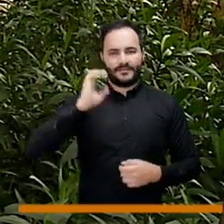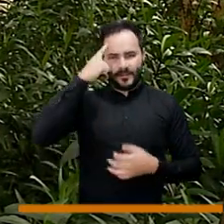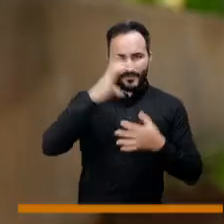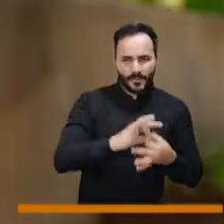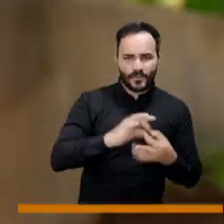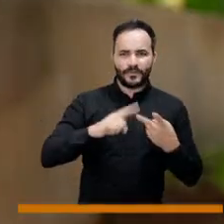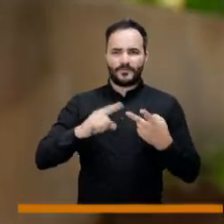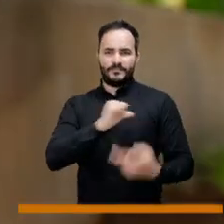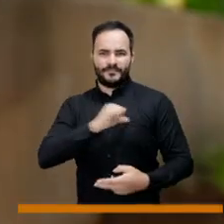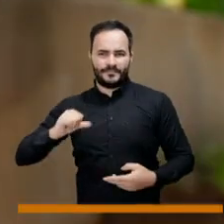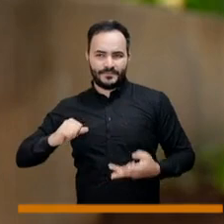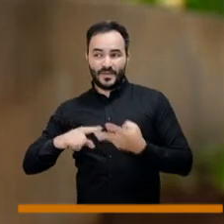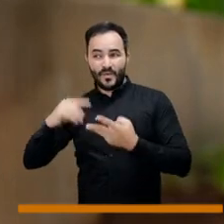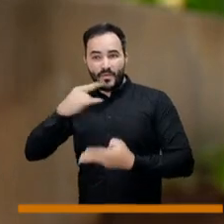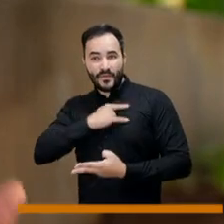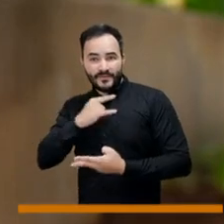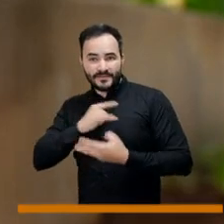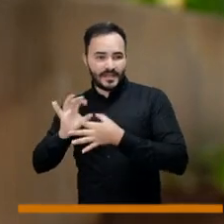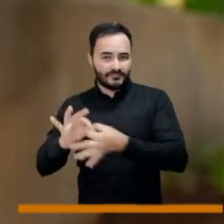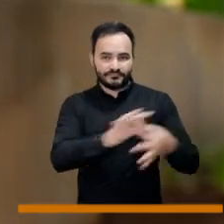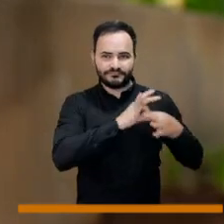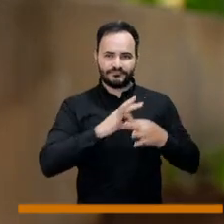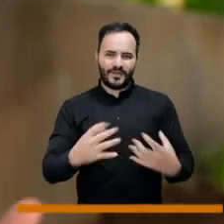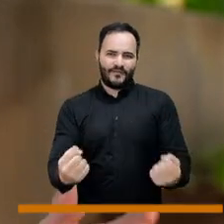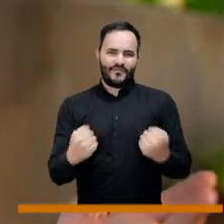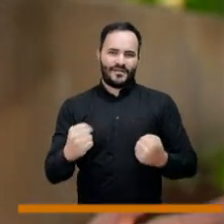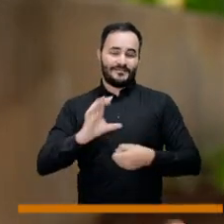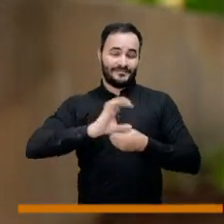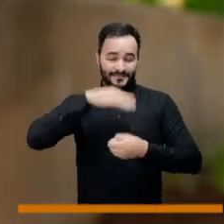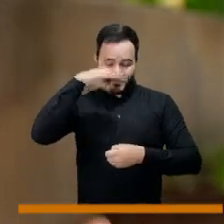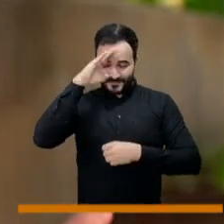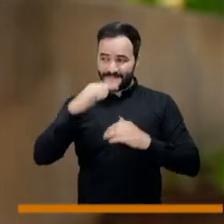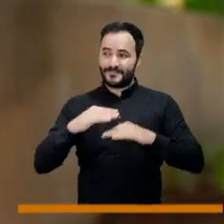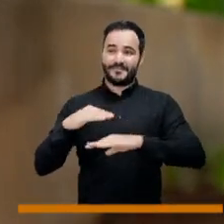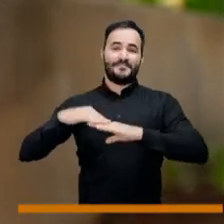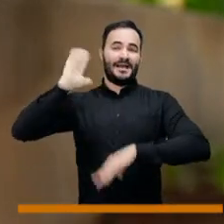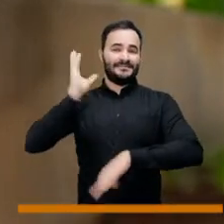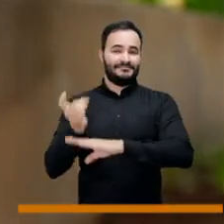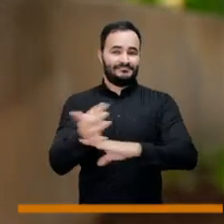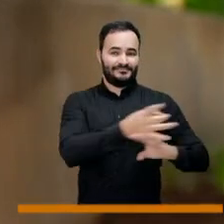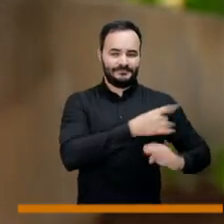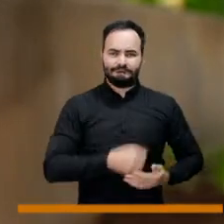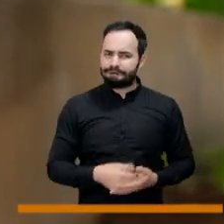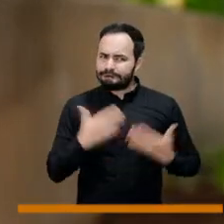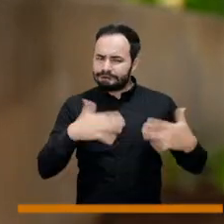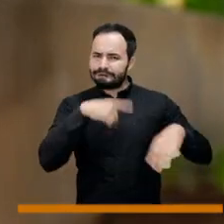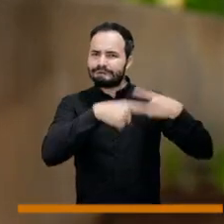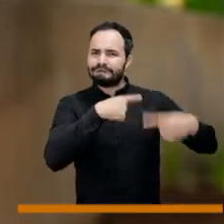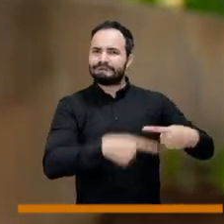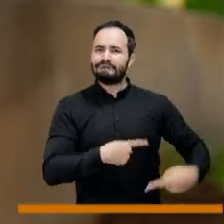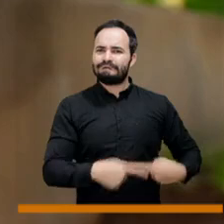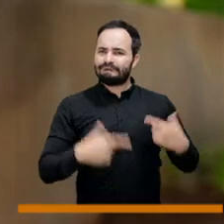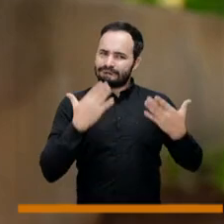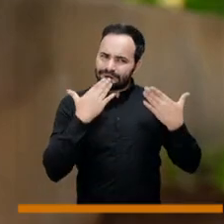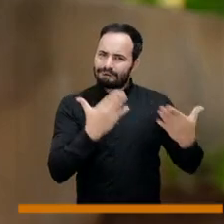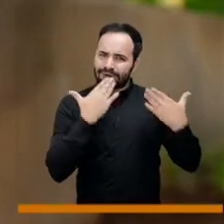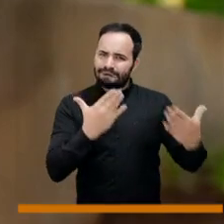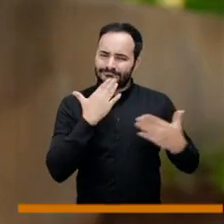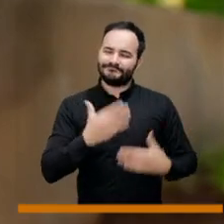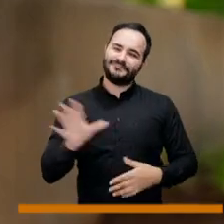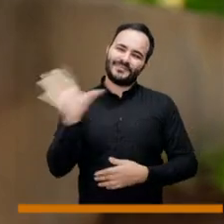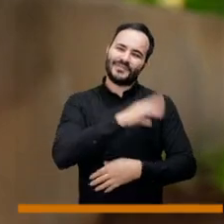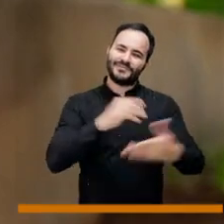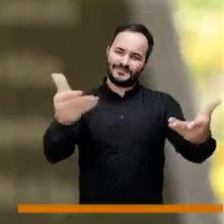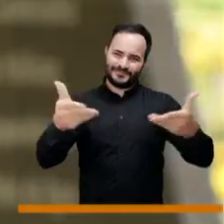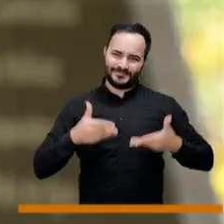universidad. Es la opinión de los televidentes en las redes sociales, donde la conversación no para. Los invitamos a participar y bienvenidos a De Frente a la